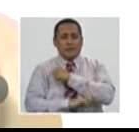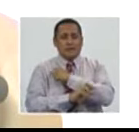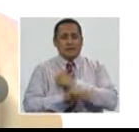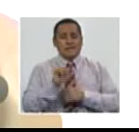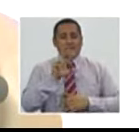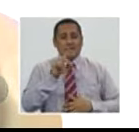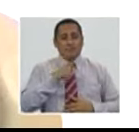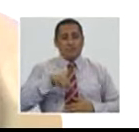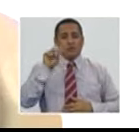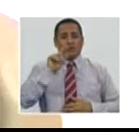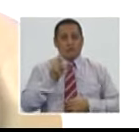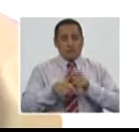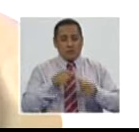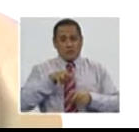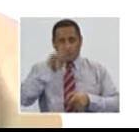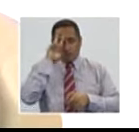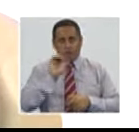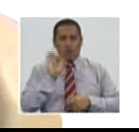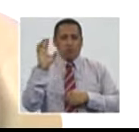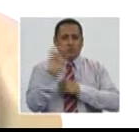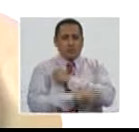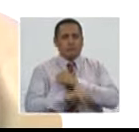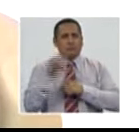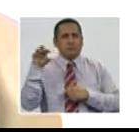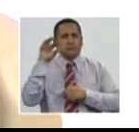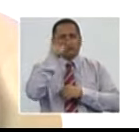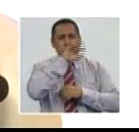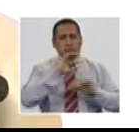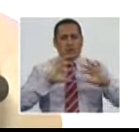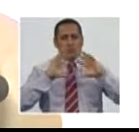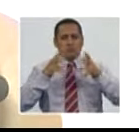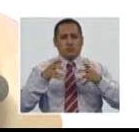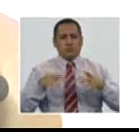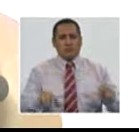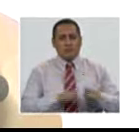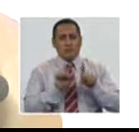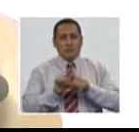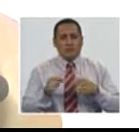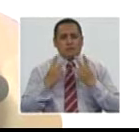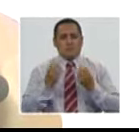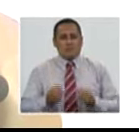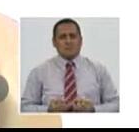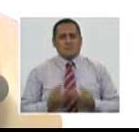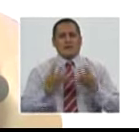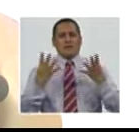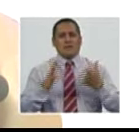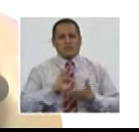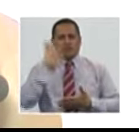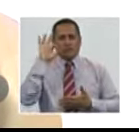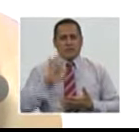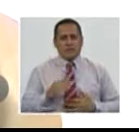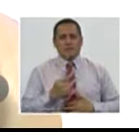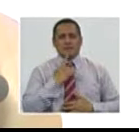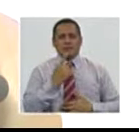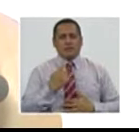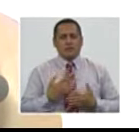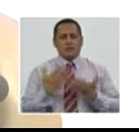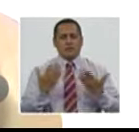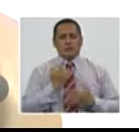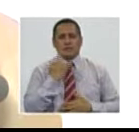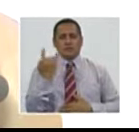no y tres millones Sí están distribuidos en distintas partes del mundo no el mayor porcentaje estaría